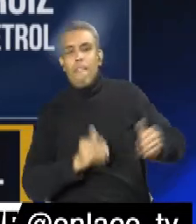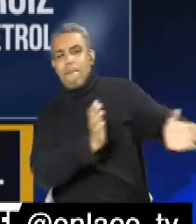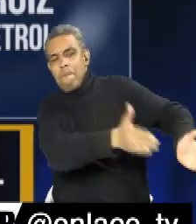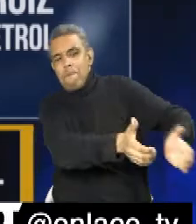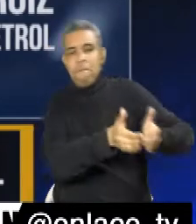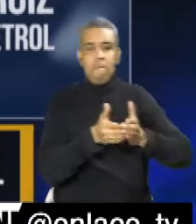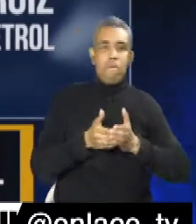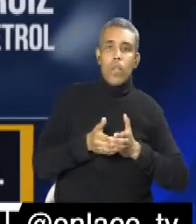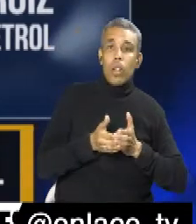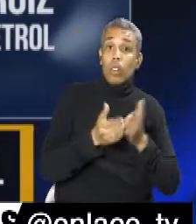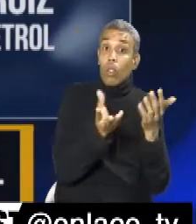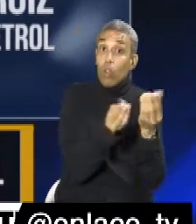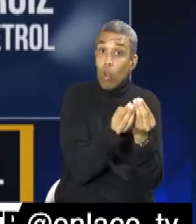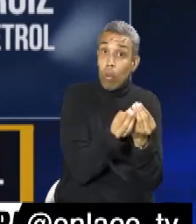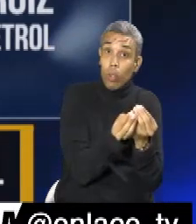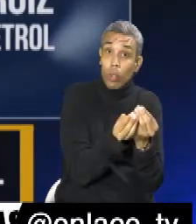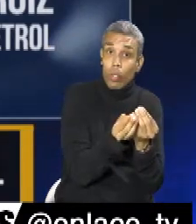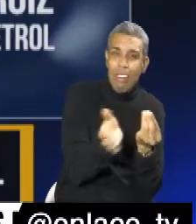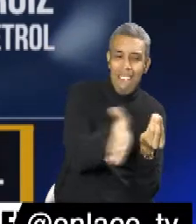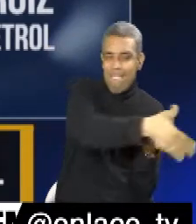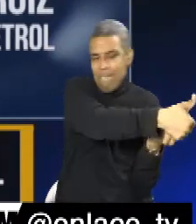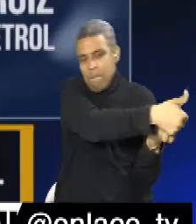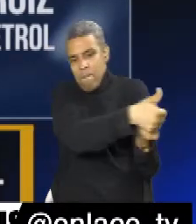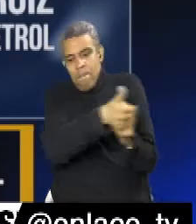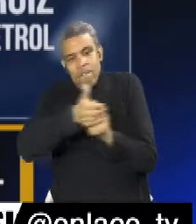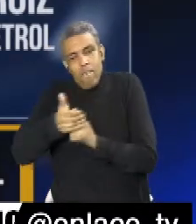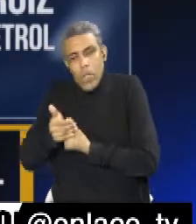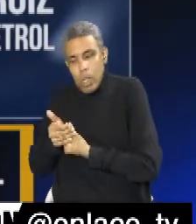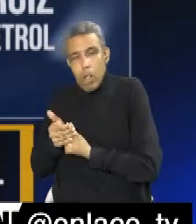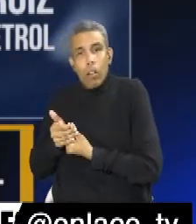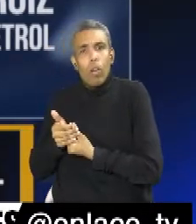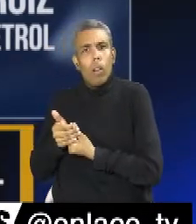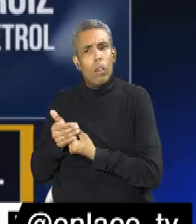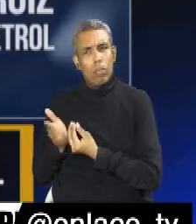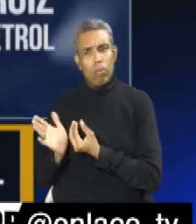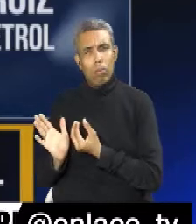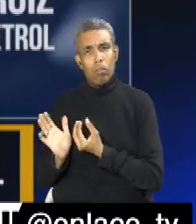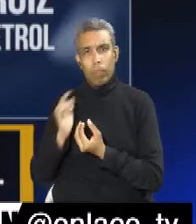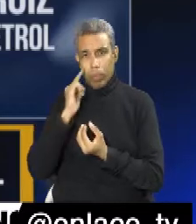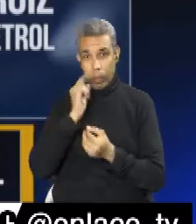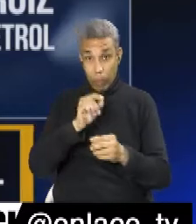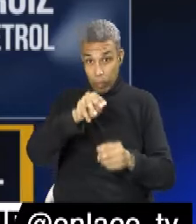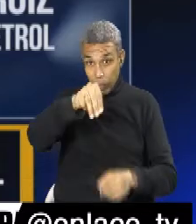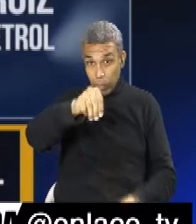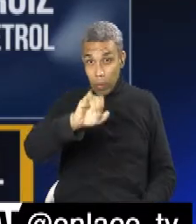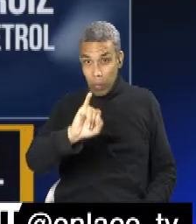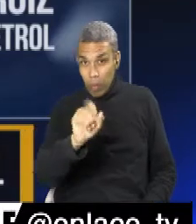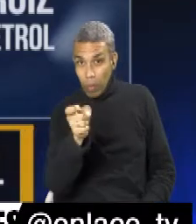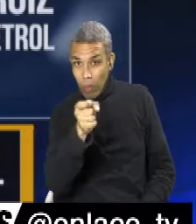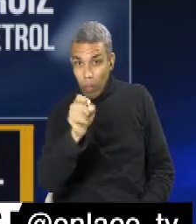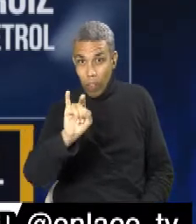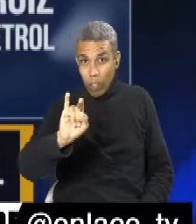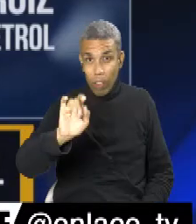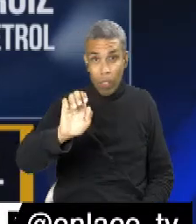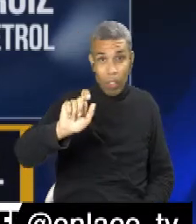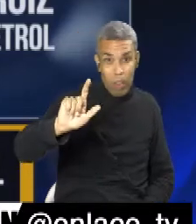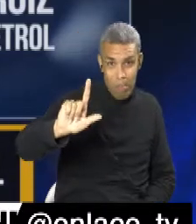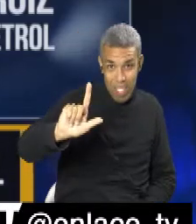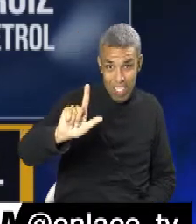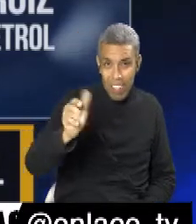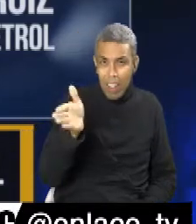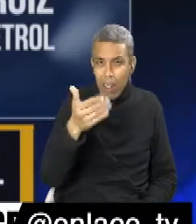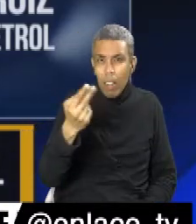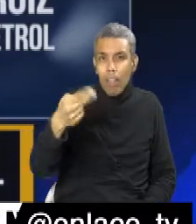quisiéramos denunciar públicamente, digamos, al señor Miguel Herrera, que es el presidente de la Junta de Acción Comunal de la Vereda del